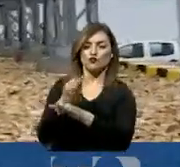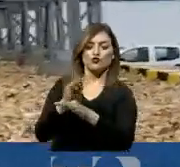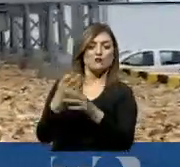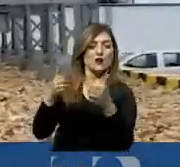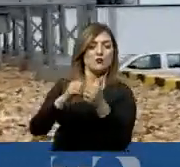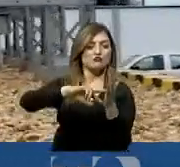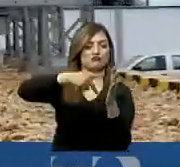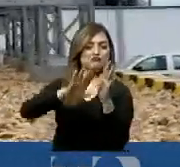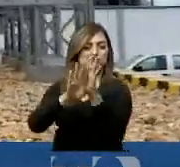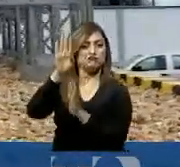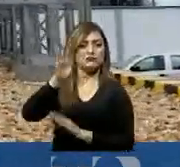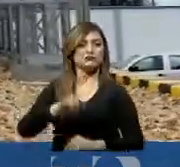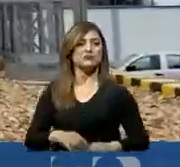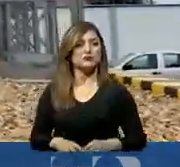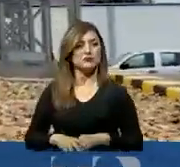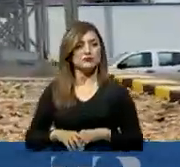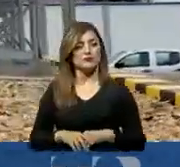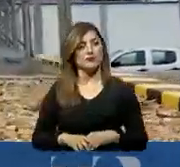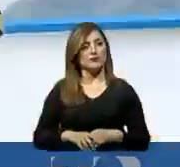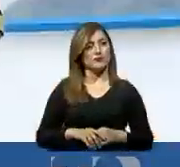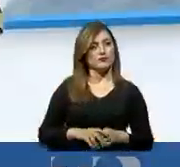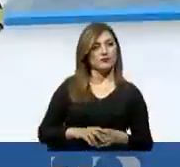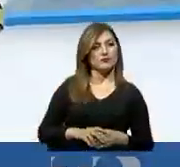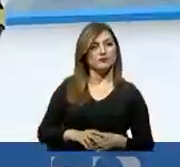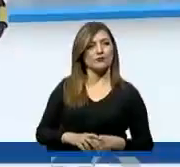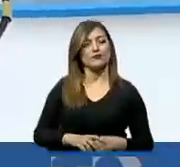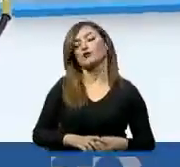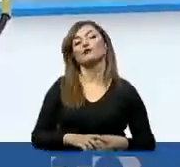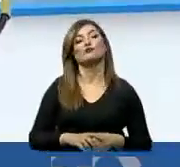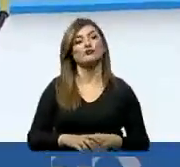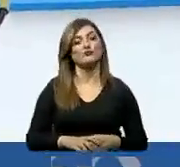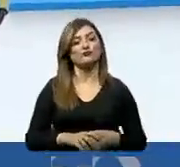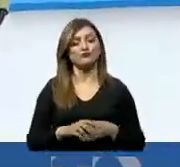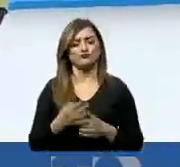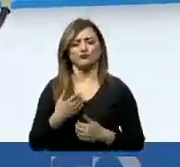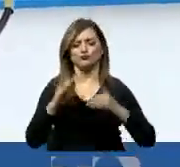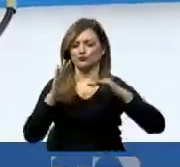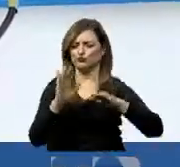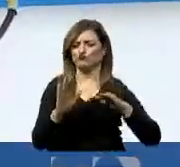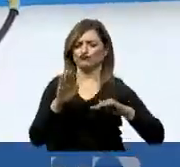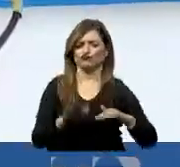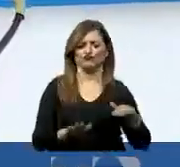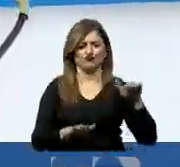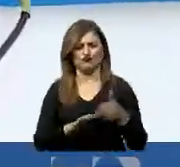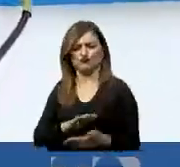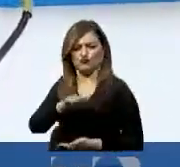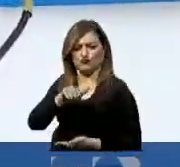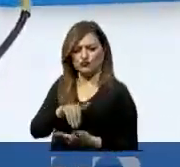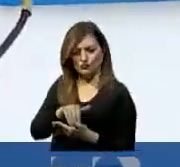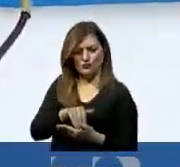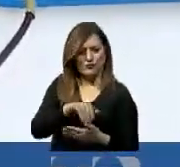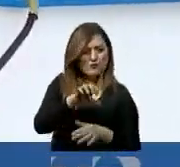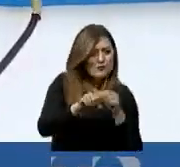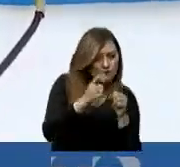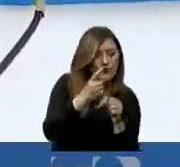equipamiento y tecnología de punta. Como Centro Sur, continúa nuestro compromiso de dar pasos firmes pasos integrales hacia nuevas tecnologías, continuar